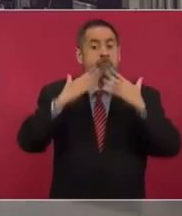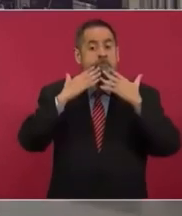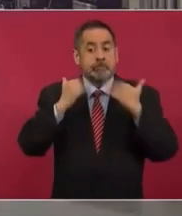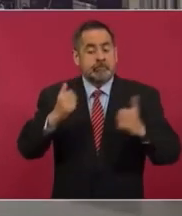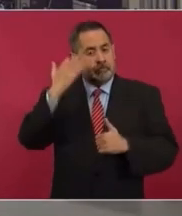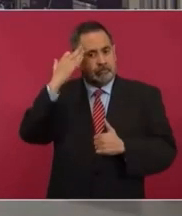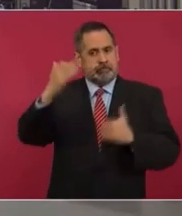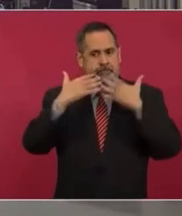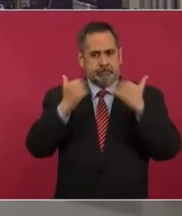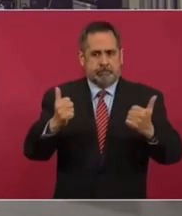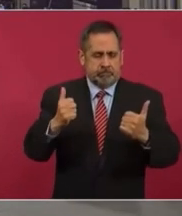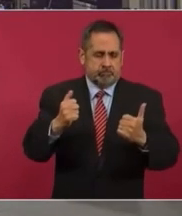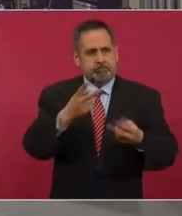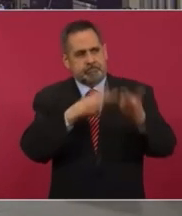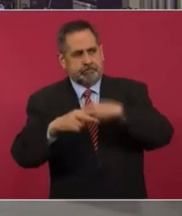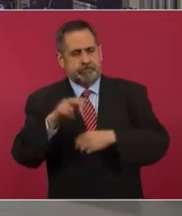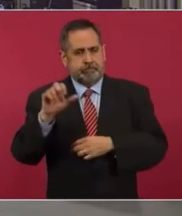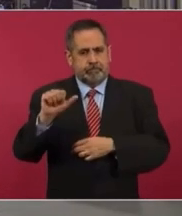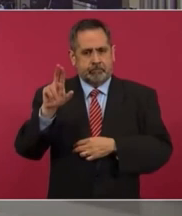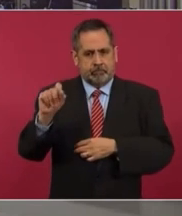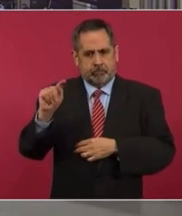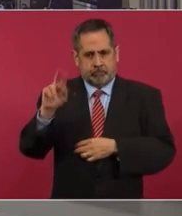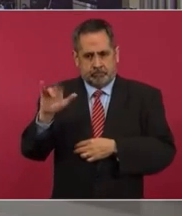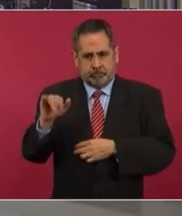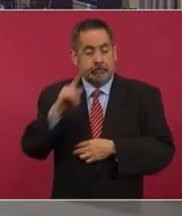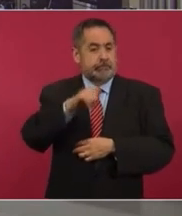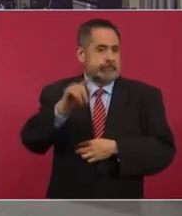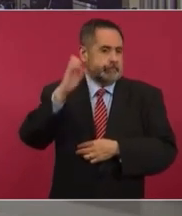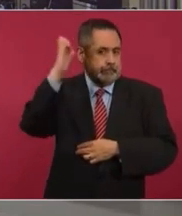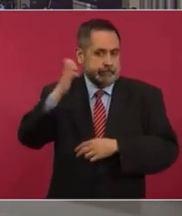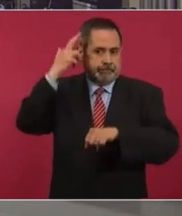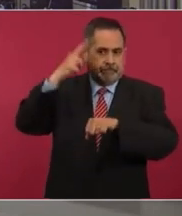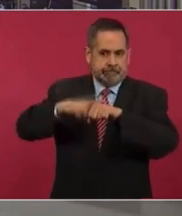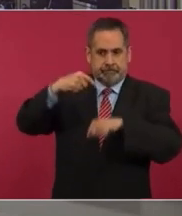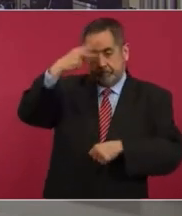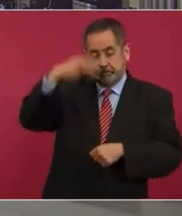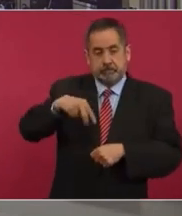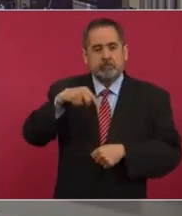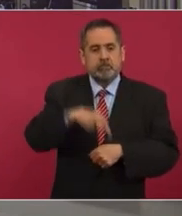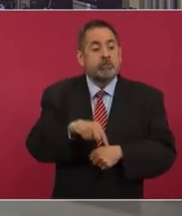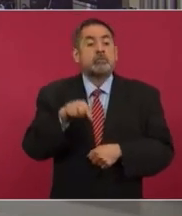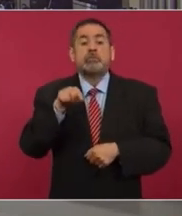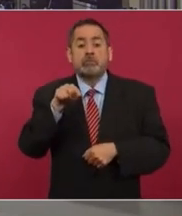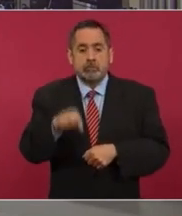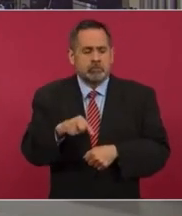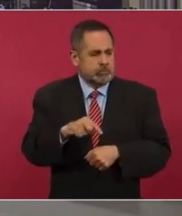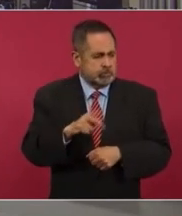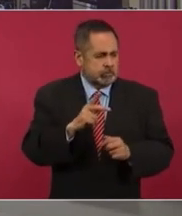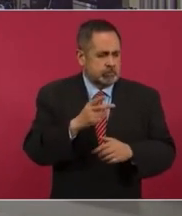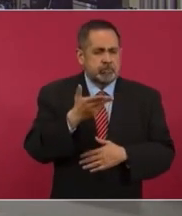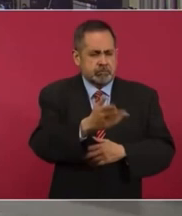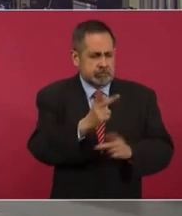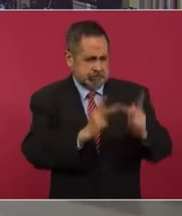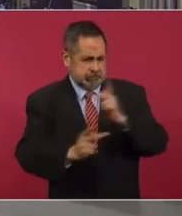Maximiliano de Austria como emperador en México, solicita que le presten